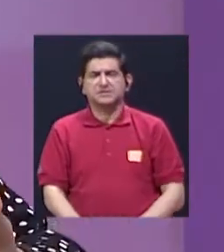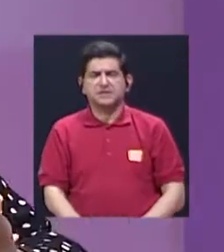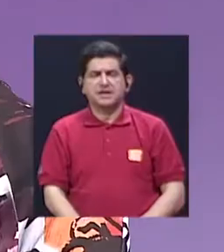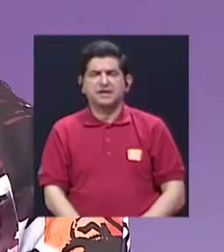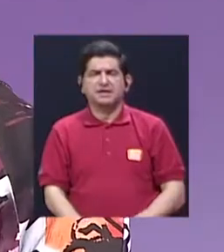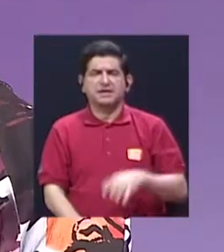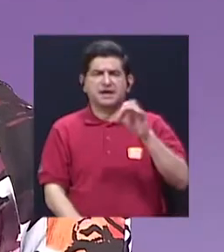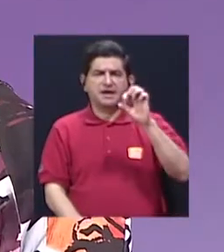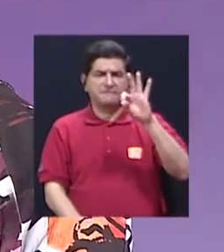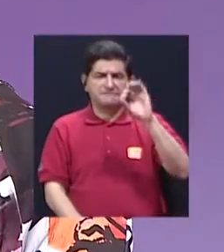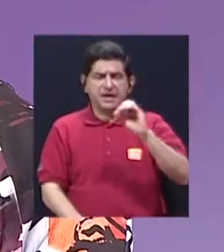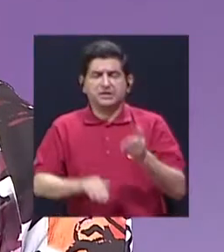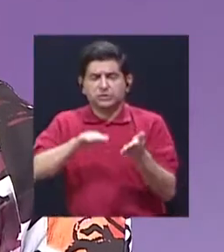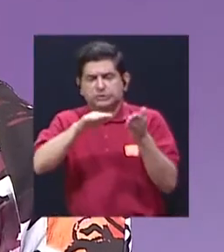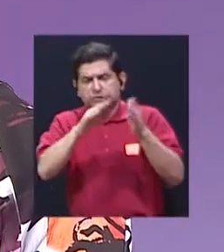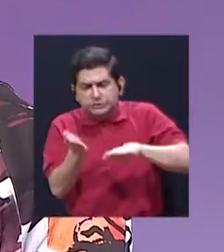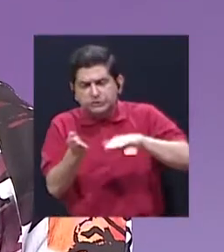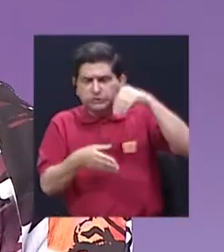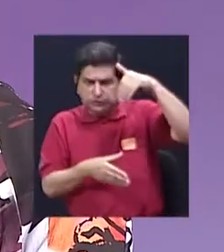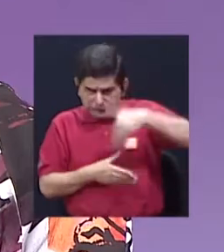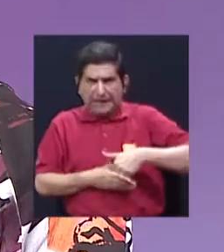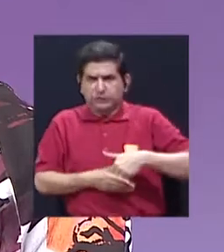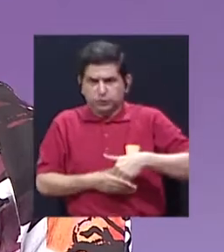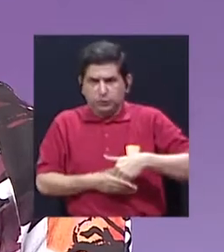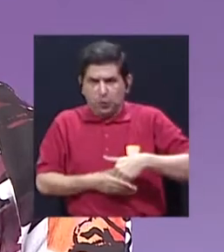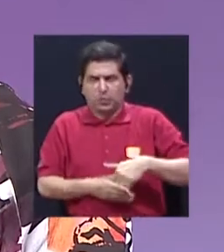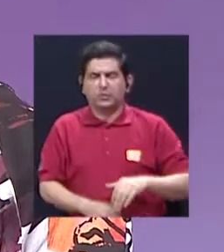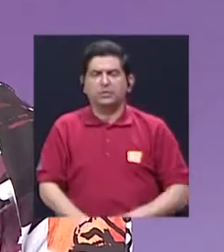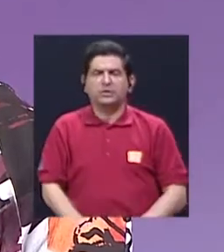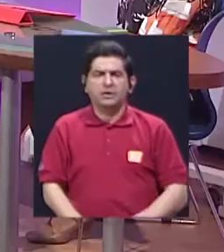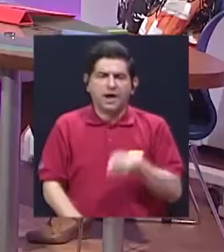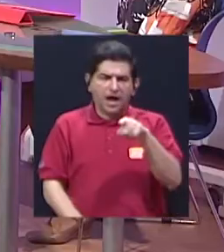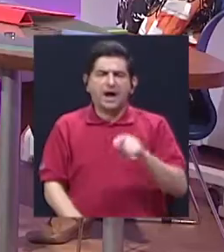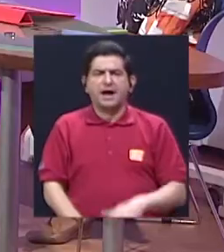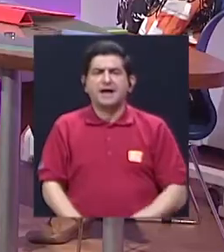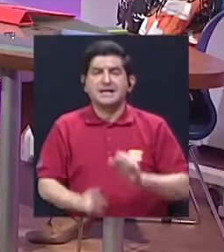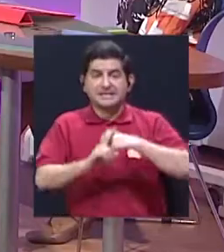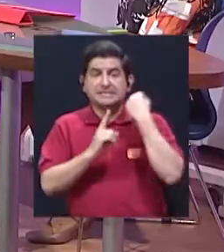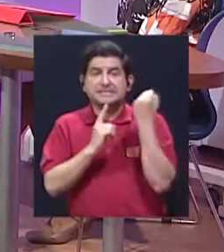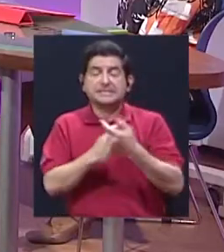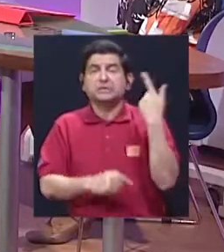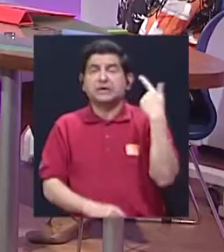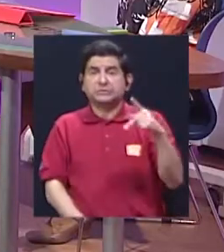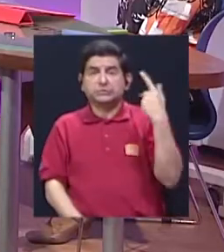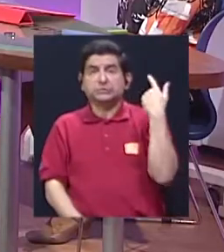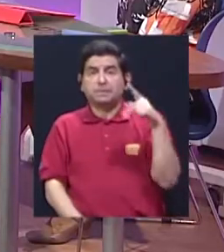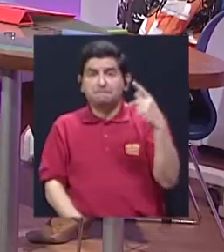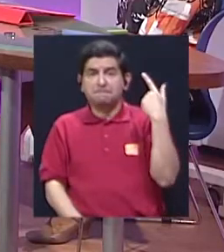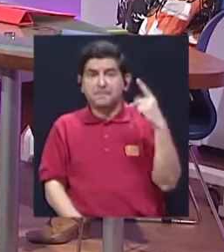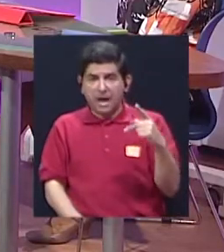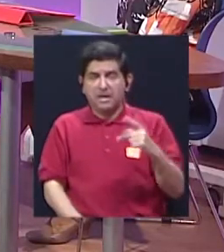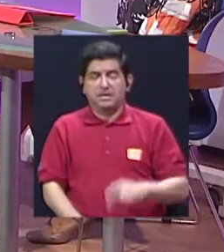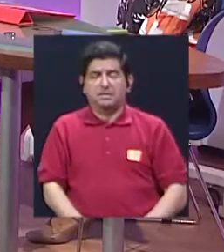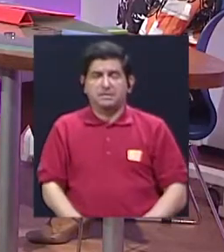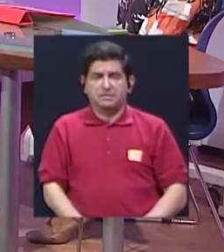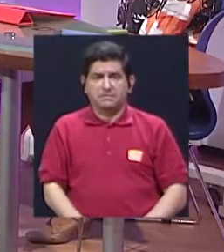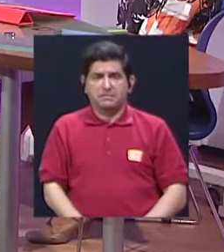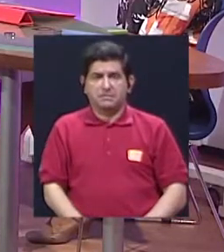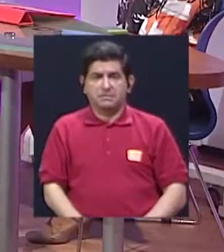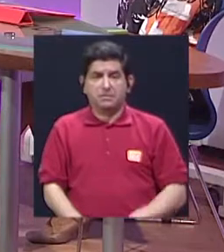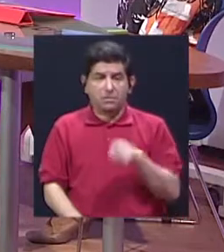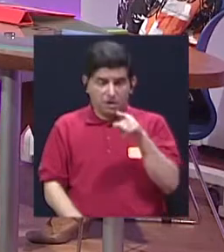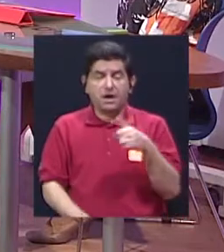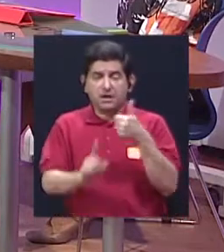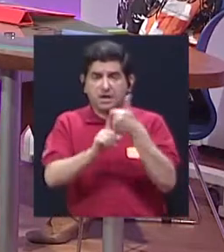feto muere dentro de ellas y eso hace que las ponga en grave riesgo, no solo de